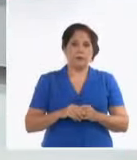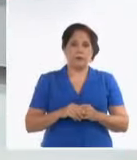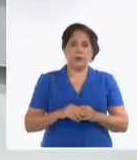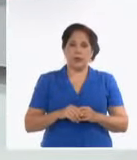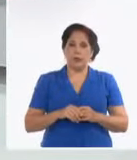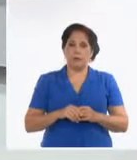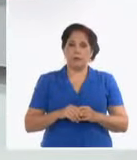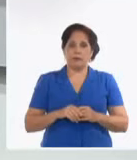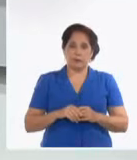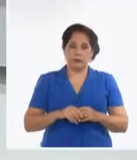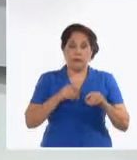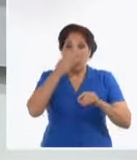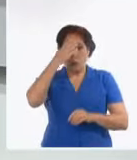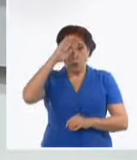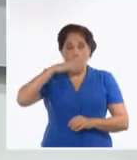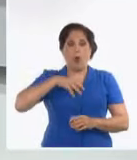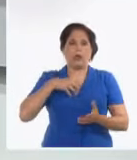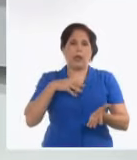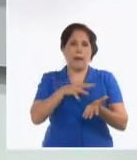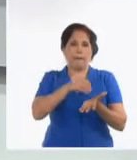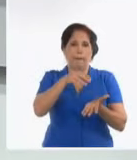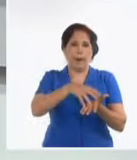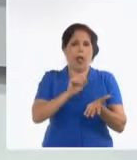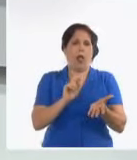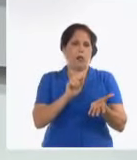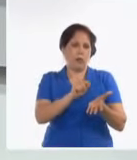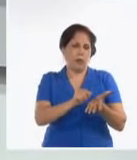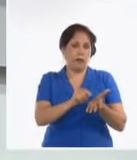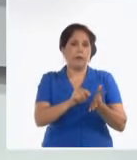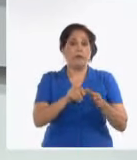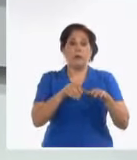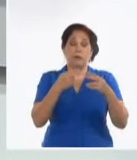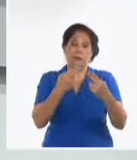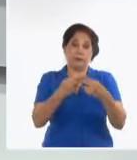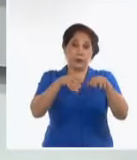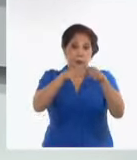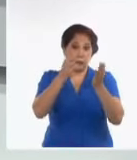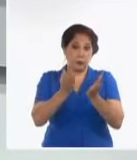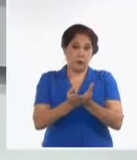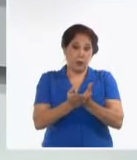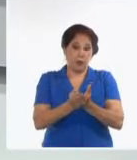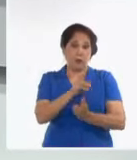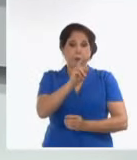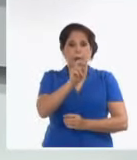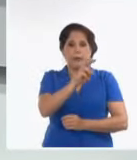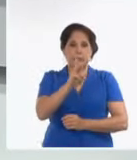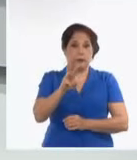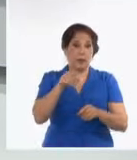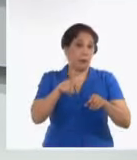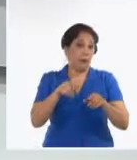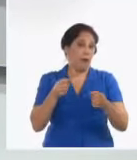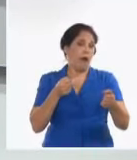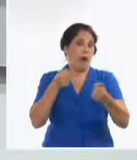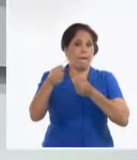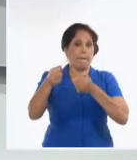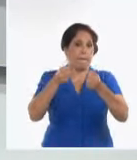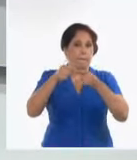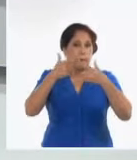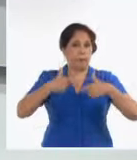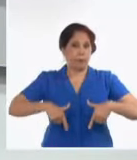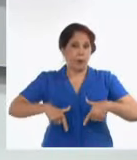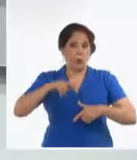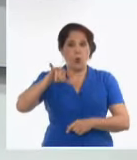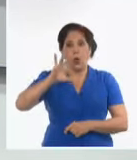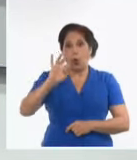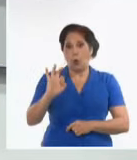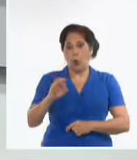ya posee las plazas aportadas en los Juegos Panamericanos de Santiago 2023 por los bicampeones olímpicos Julio César La Cruz